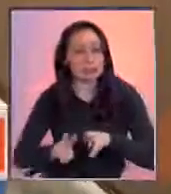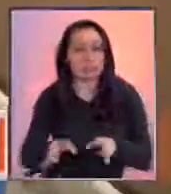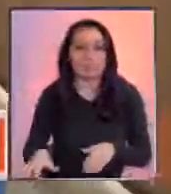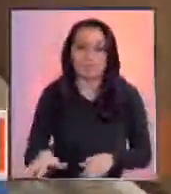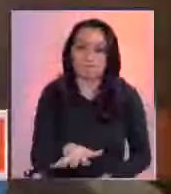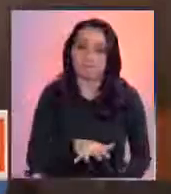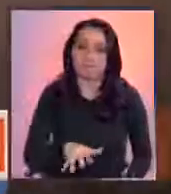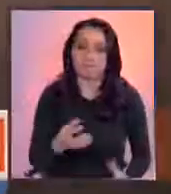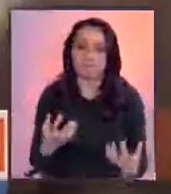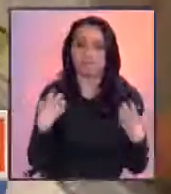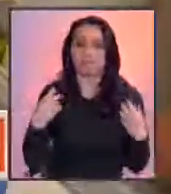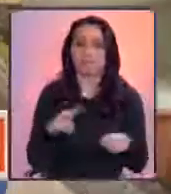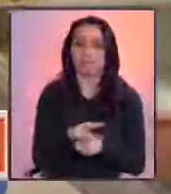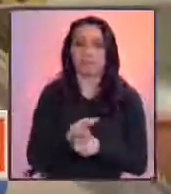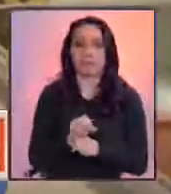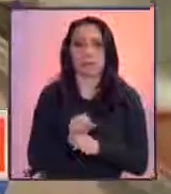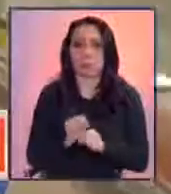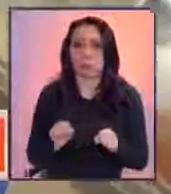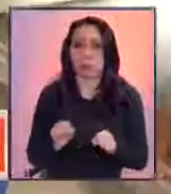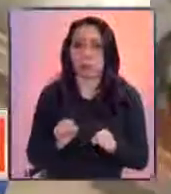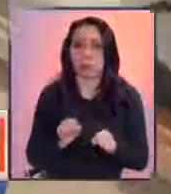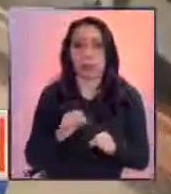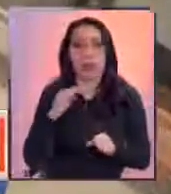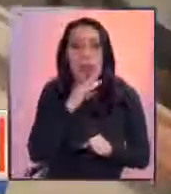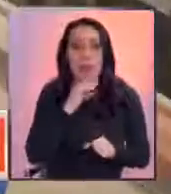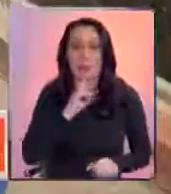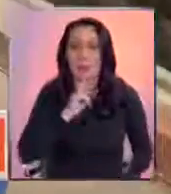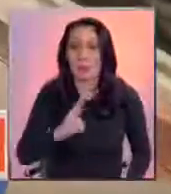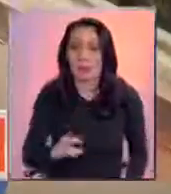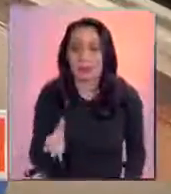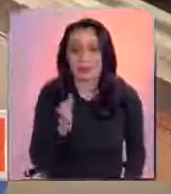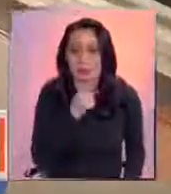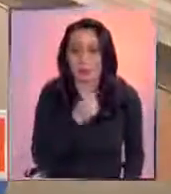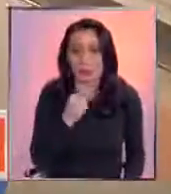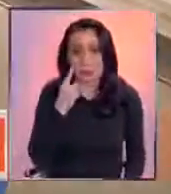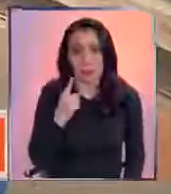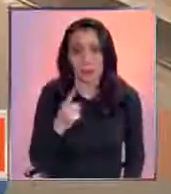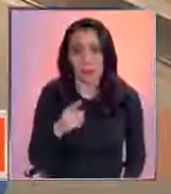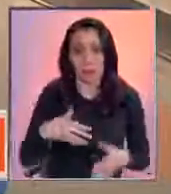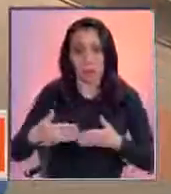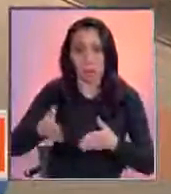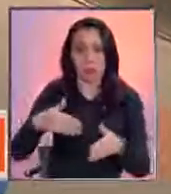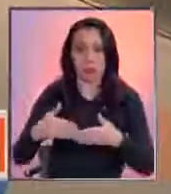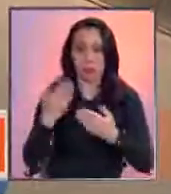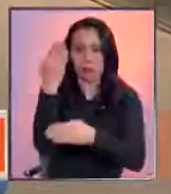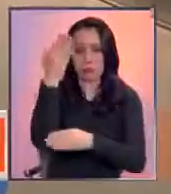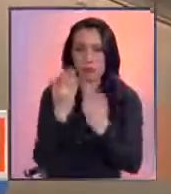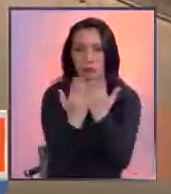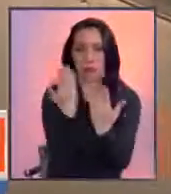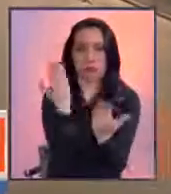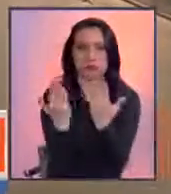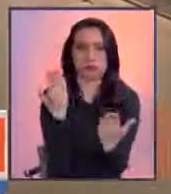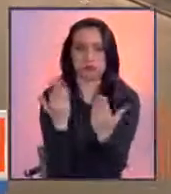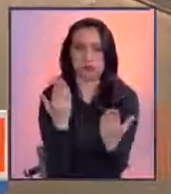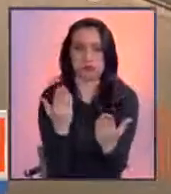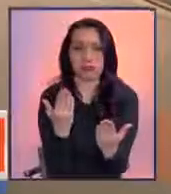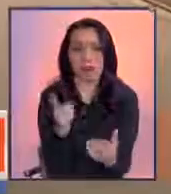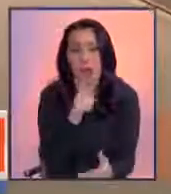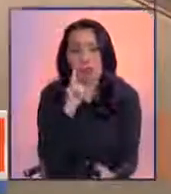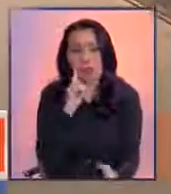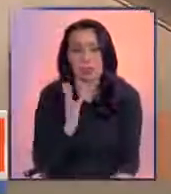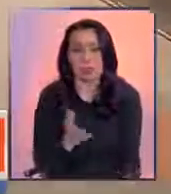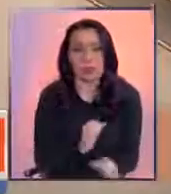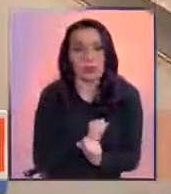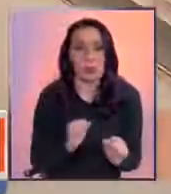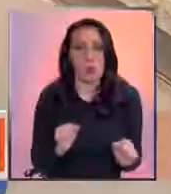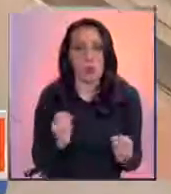situaciones administrativas que no solucionarán tan pronto. Aquí esto ya está todo suelto. Y quedó así. No